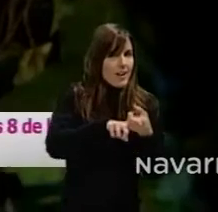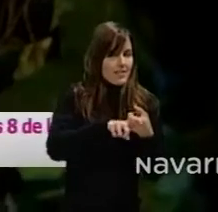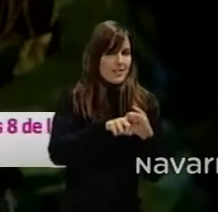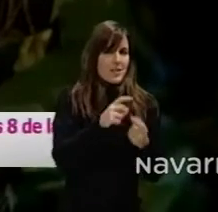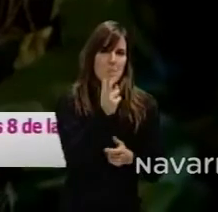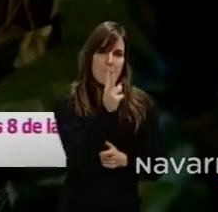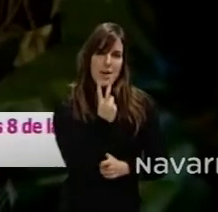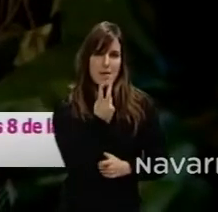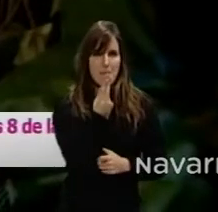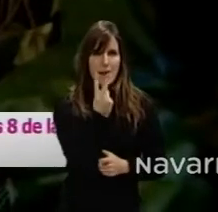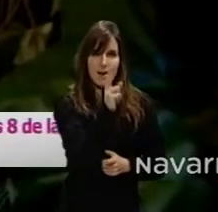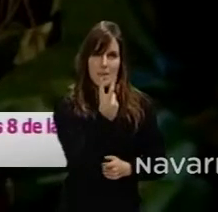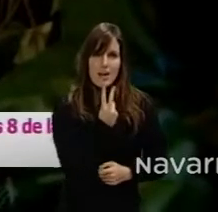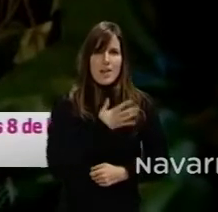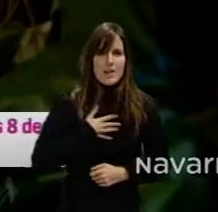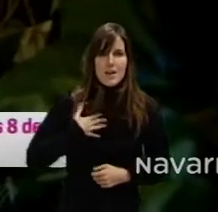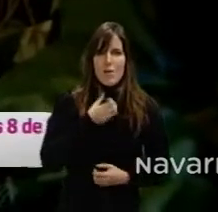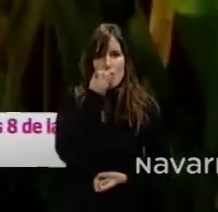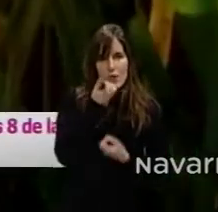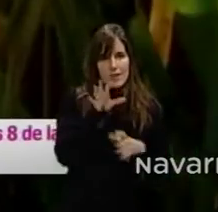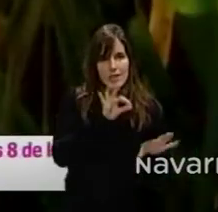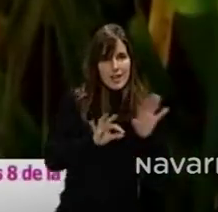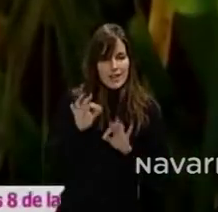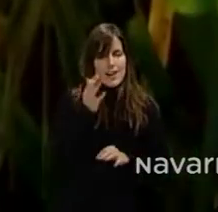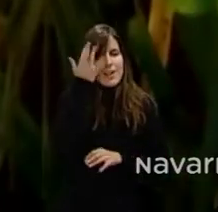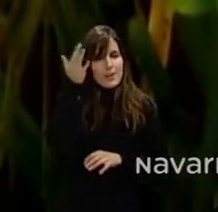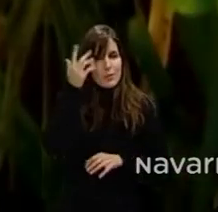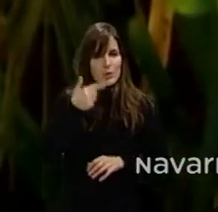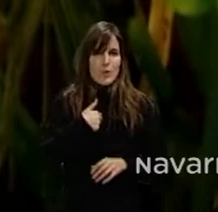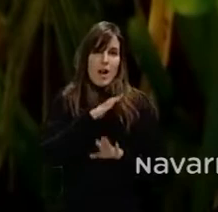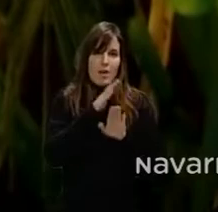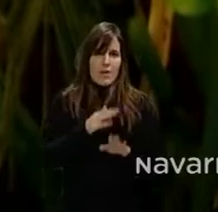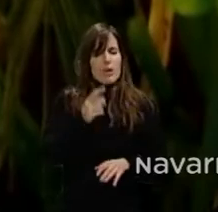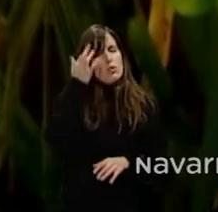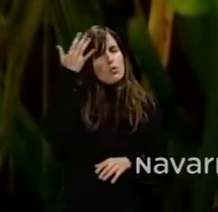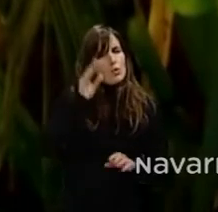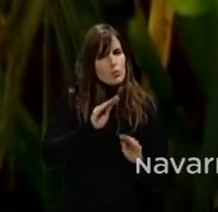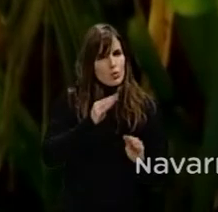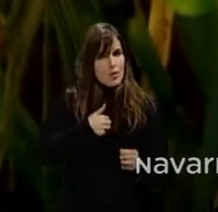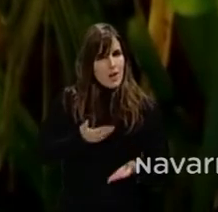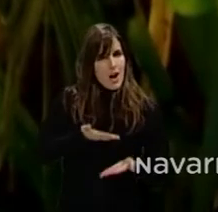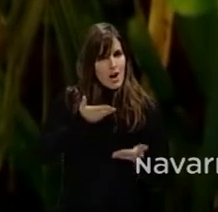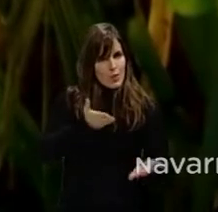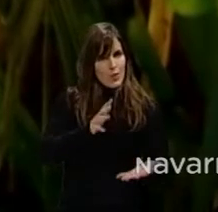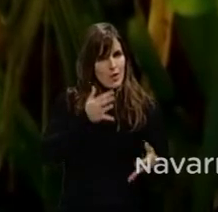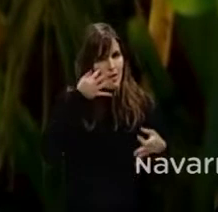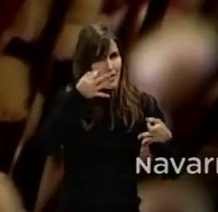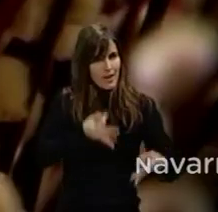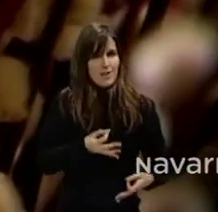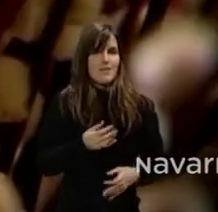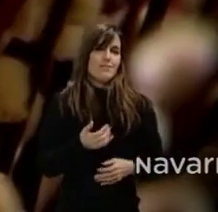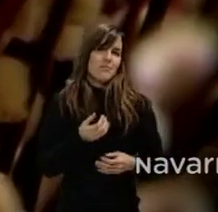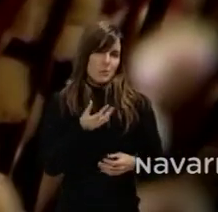novios que vienen lo que quieren llegar a ellos y hacerles eso realidad hay días muy bonitos el día de San